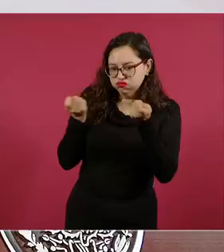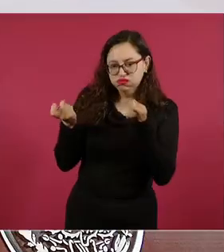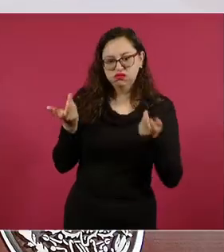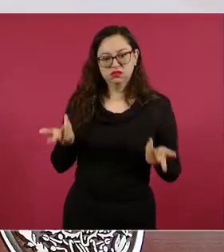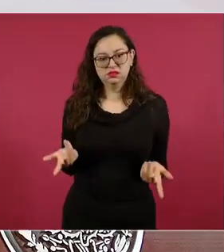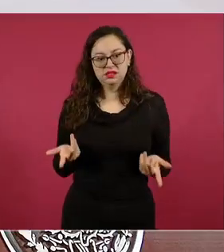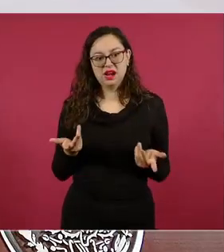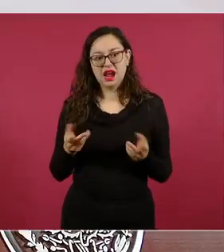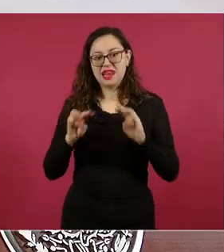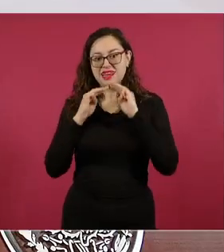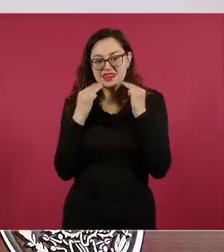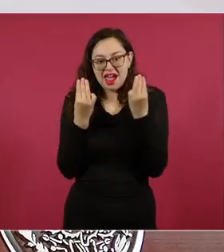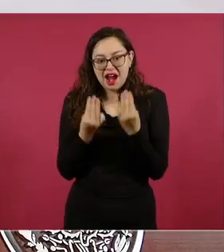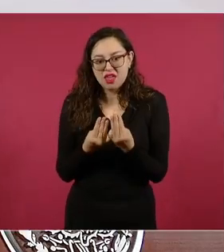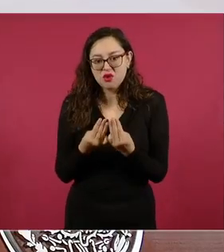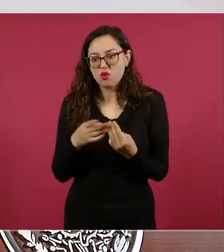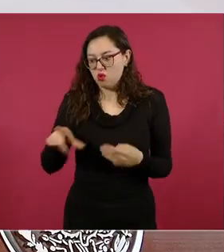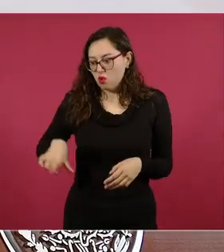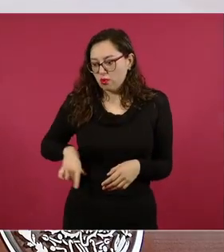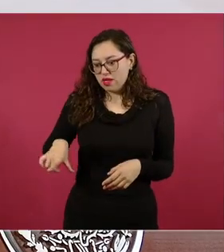un narcoestado.